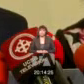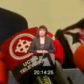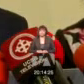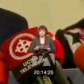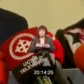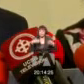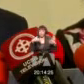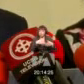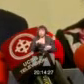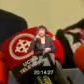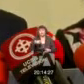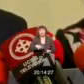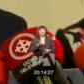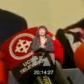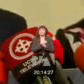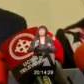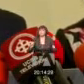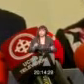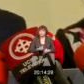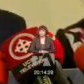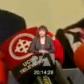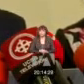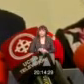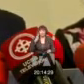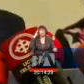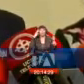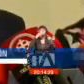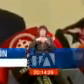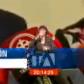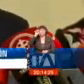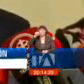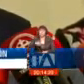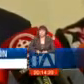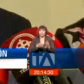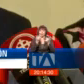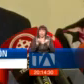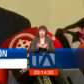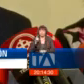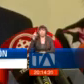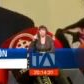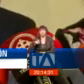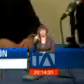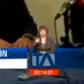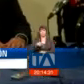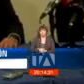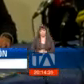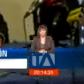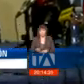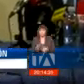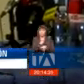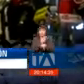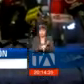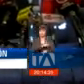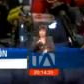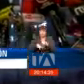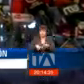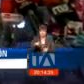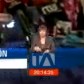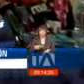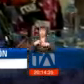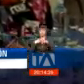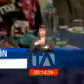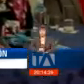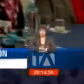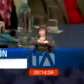El Consejo debe desaparecer. Ese es el objetivo del Comité por la Reinstitucionalización Nacional, conformado por varias exautoridades del